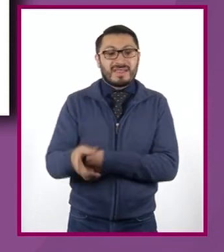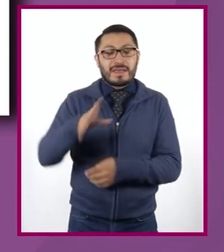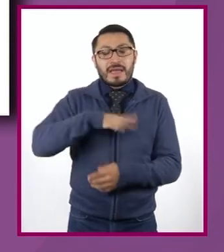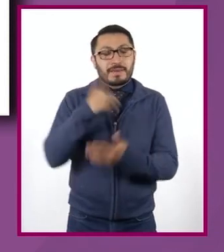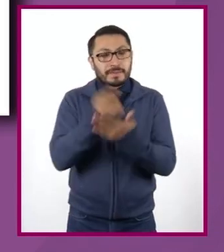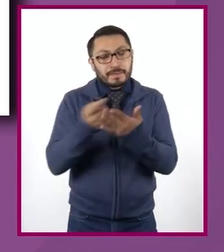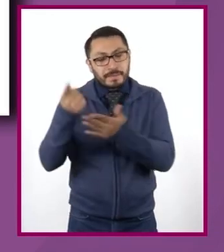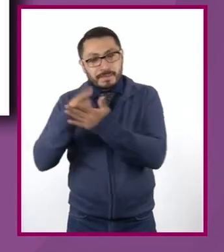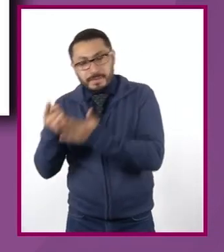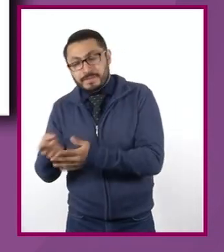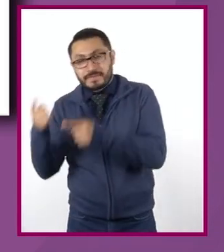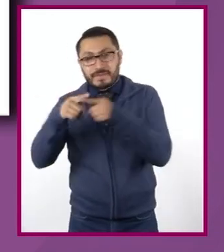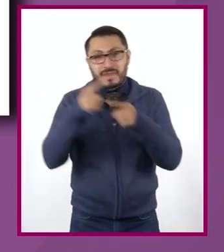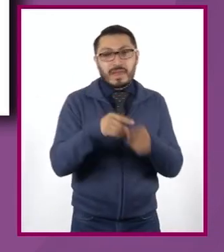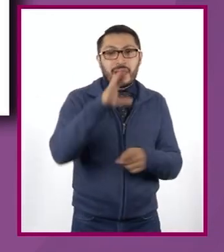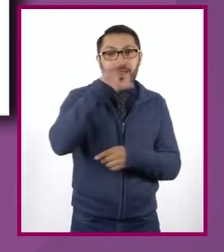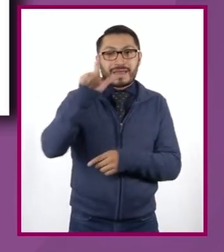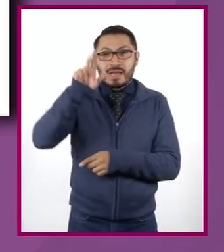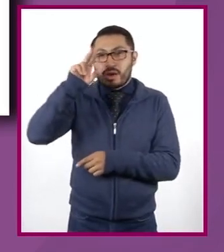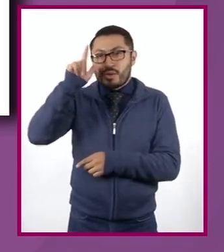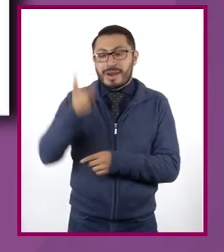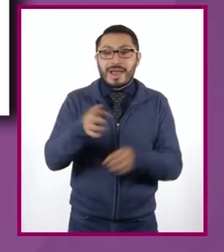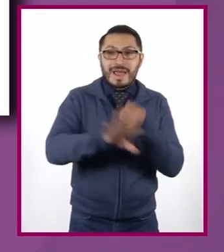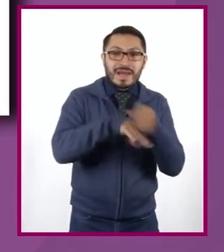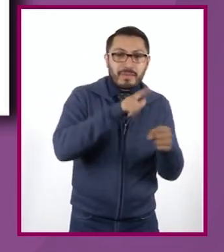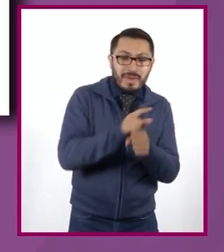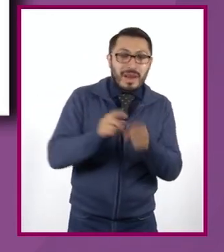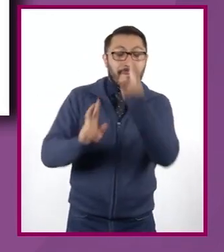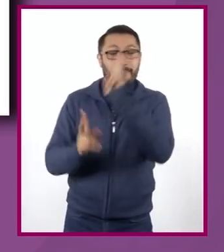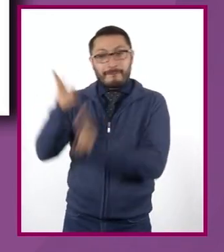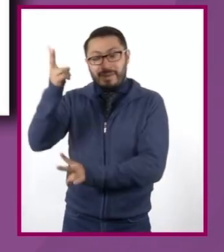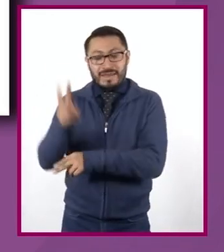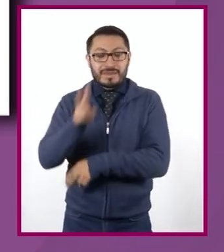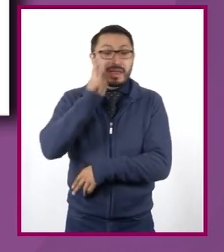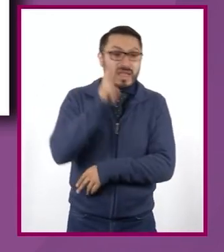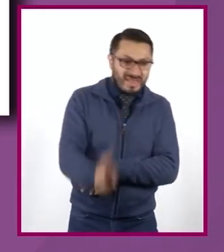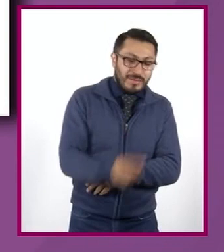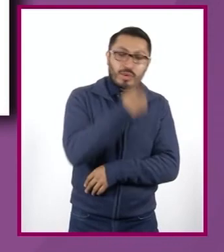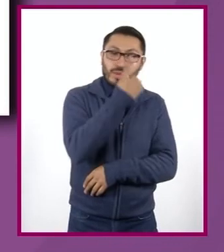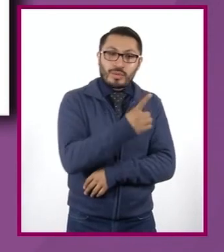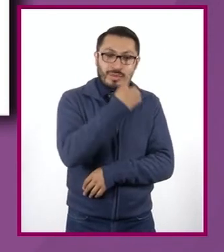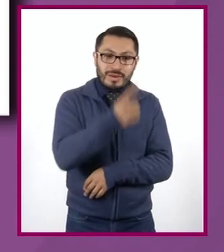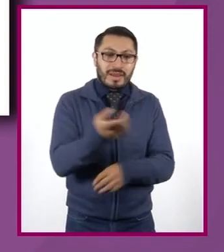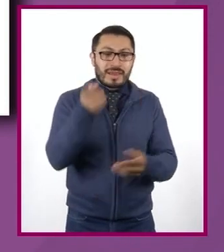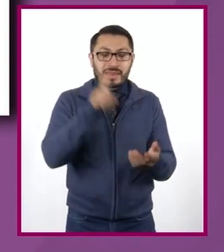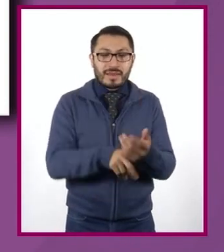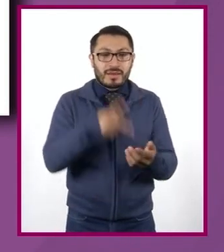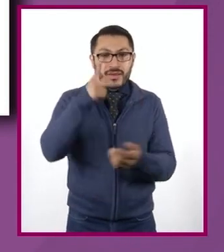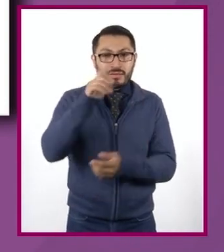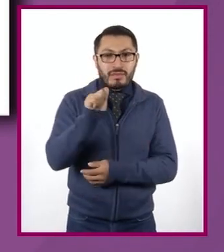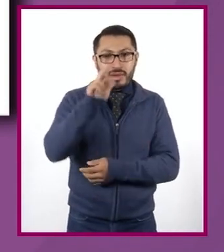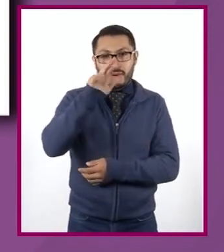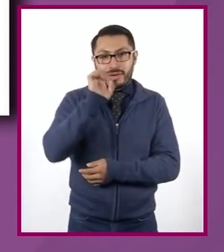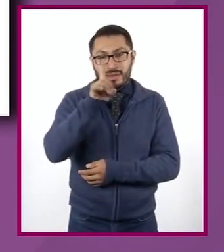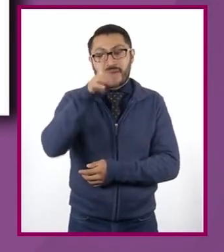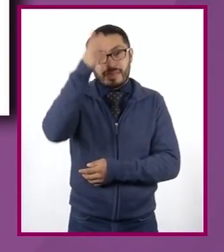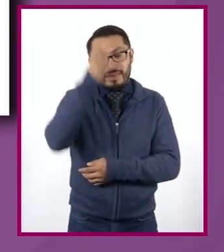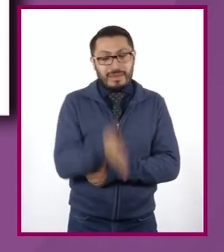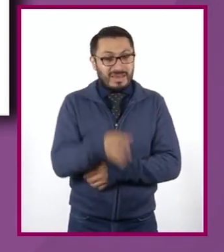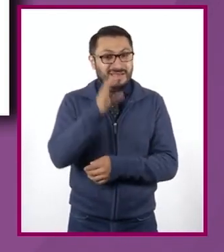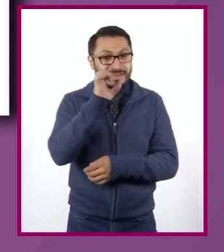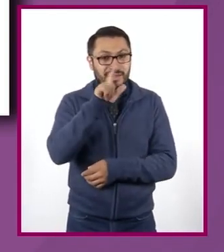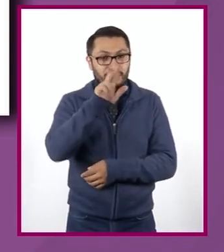la célula animal y vegetal. Y vemos que en una hay pared celular y en otra